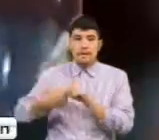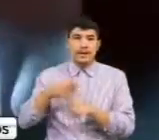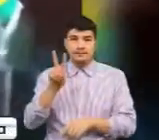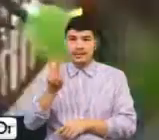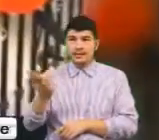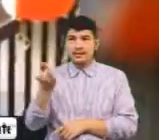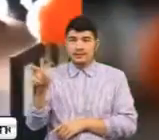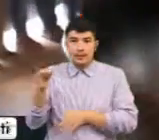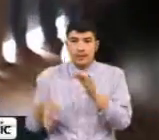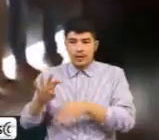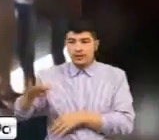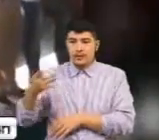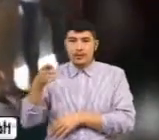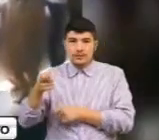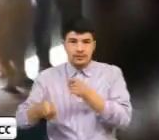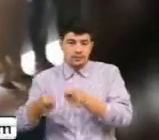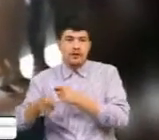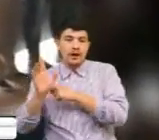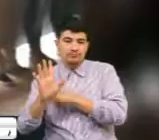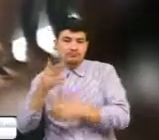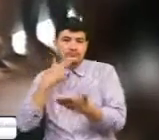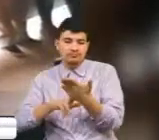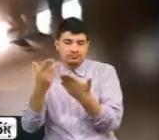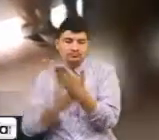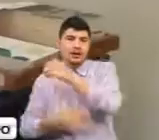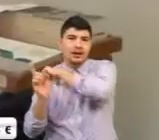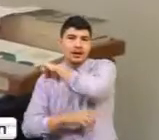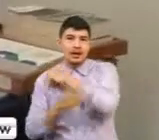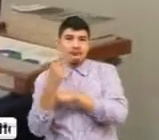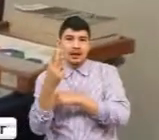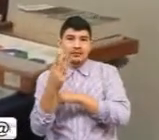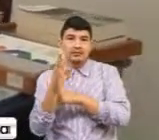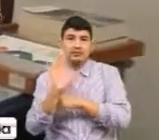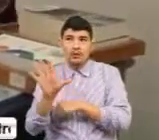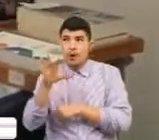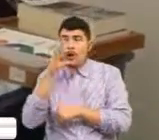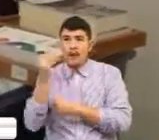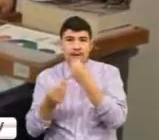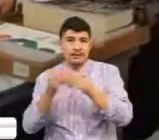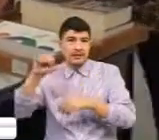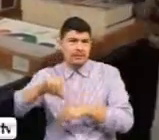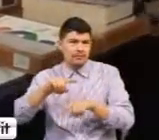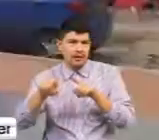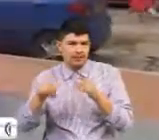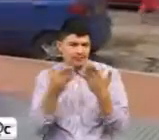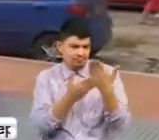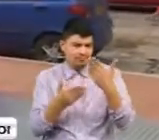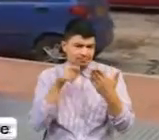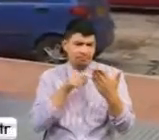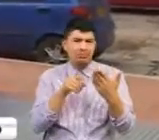la juez cuarta de control de garantías le imputó cargos por tres presuntos delitos al mandatario los cuales fueron peculado por apropiación